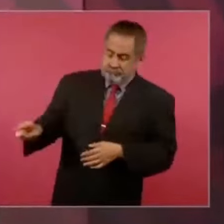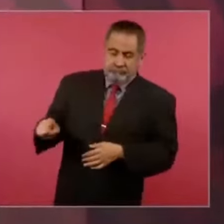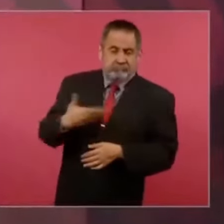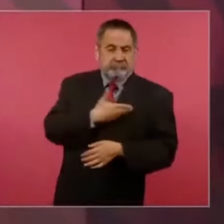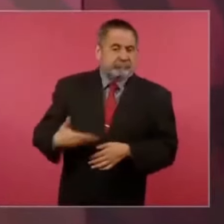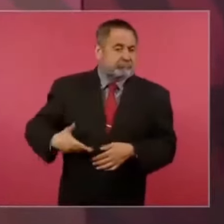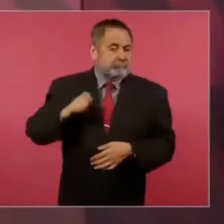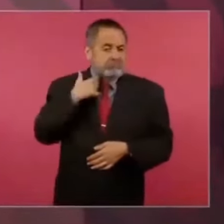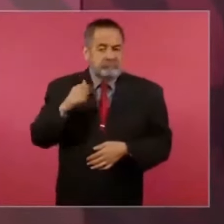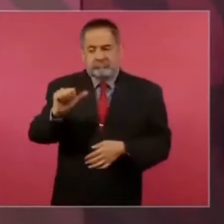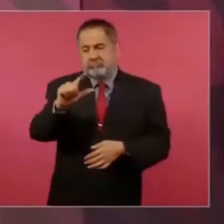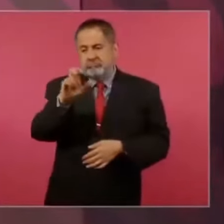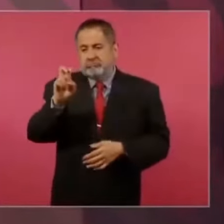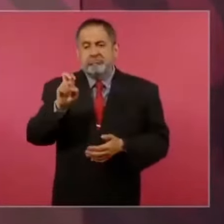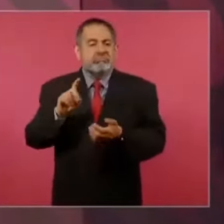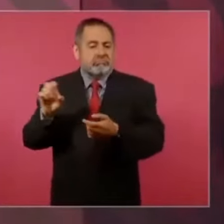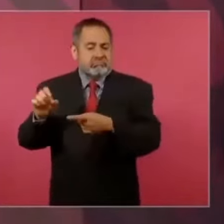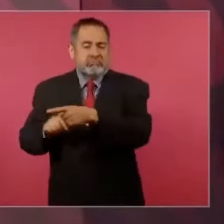una canallada